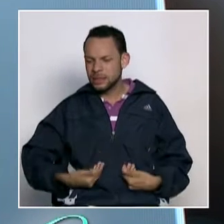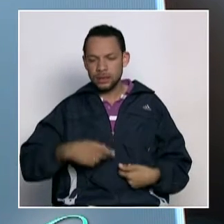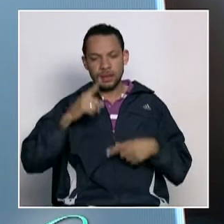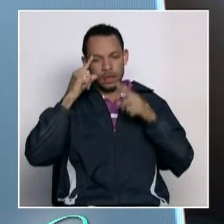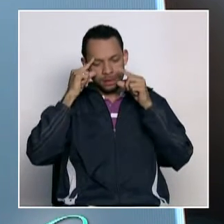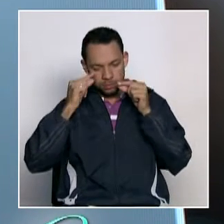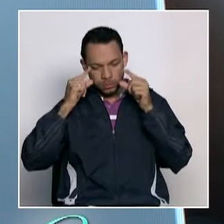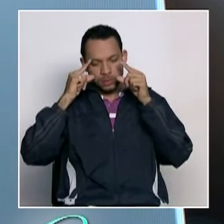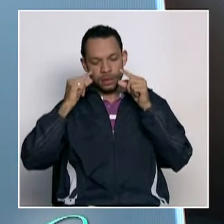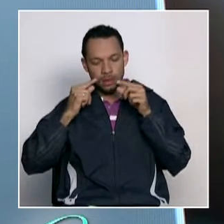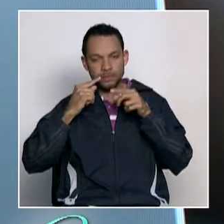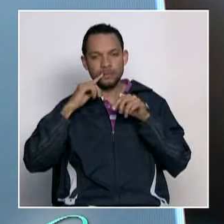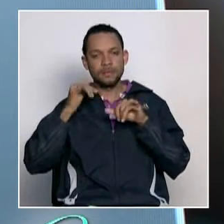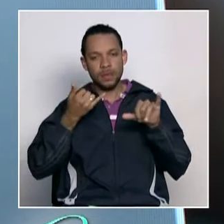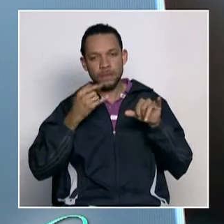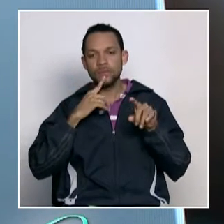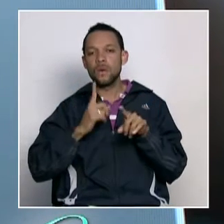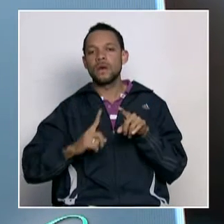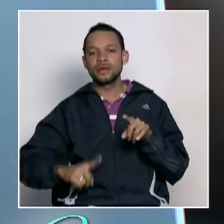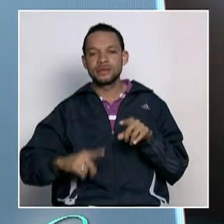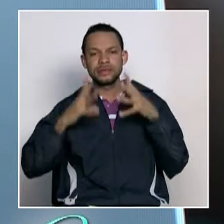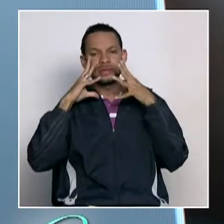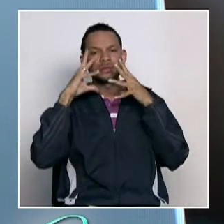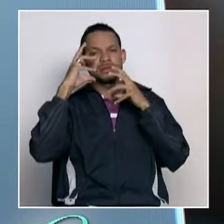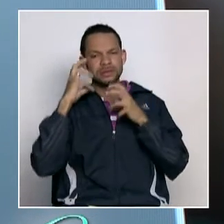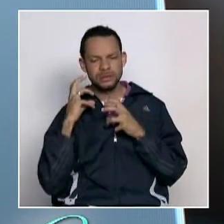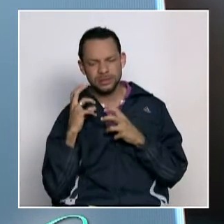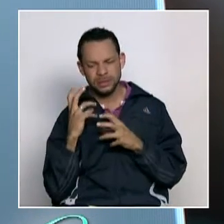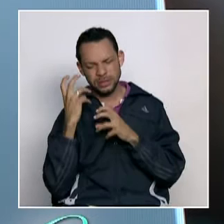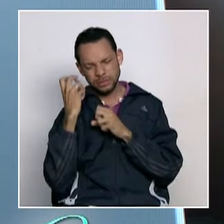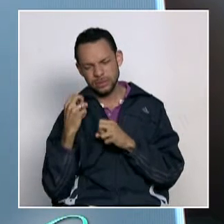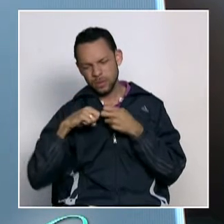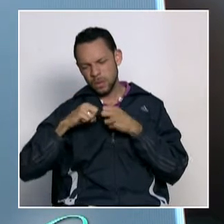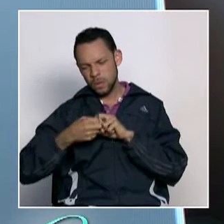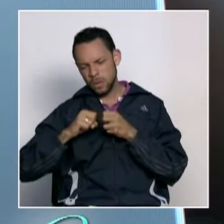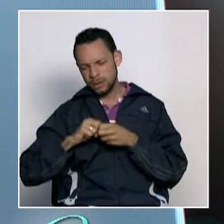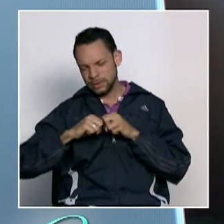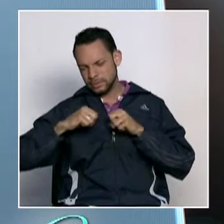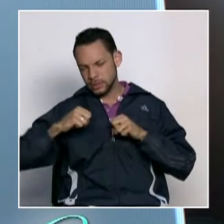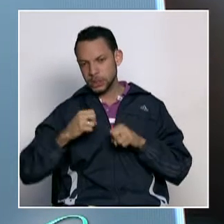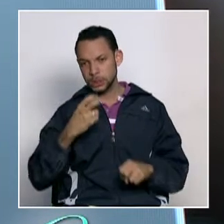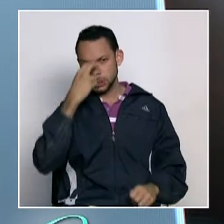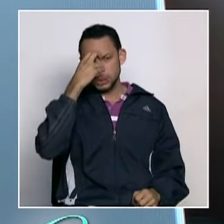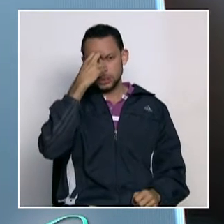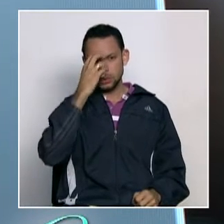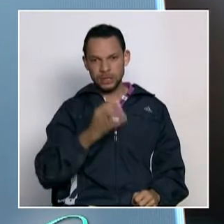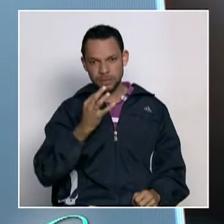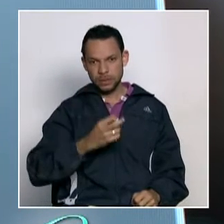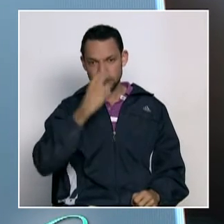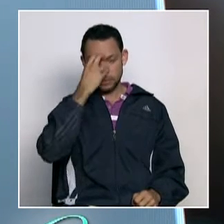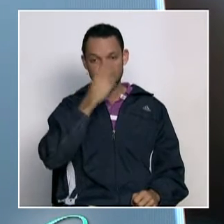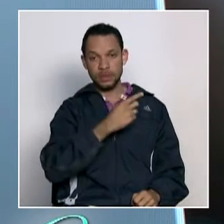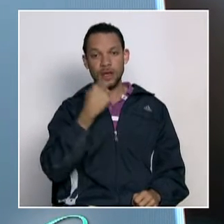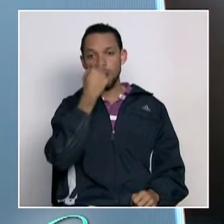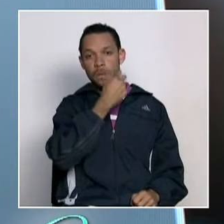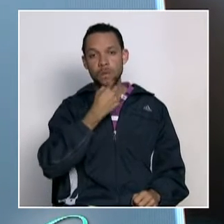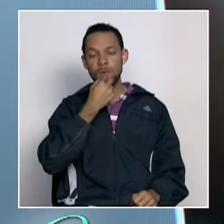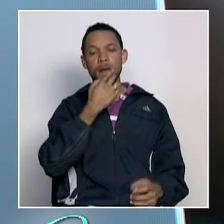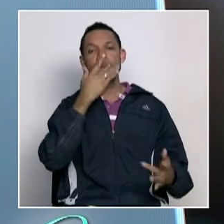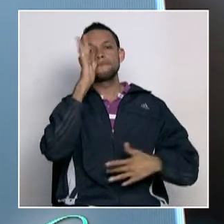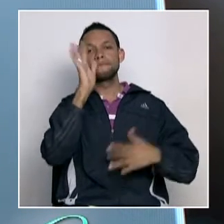sueño no es reparador, es el paciente que se estresa fácilmente, es el paciente que se mantiene de mal genio. Esas cordales ocasionan